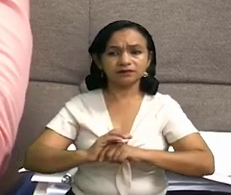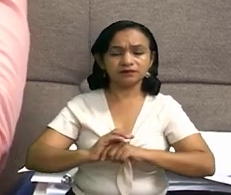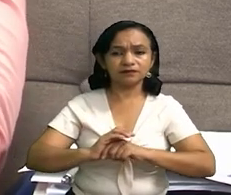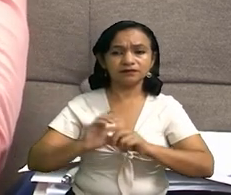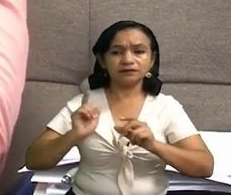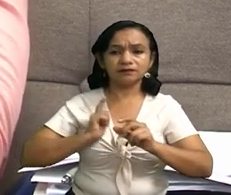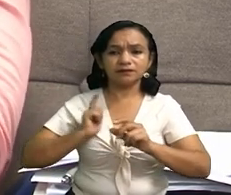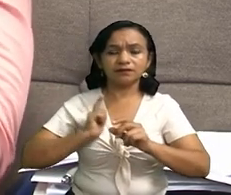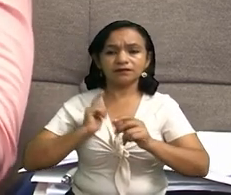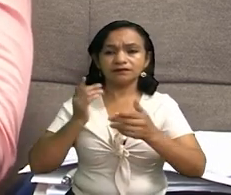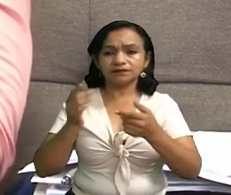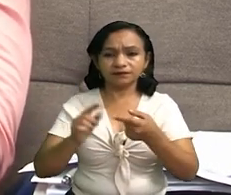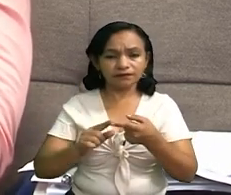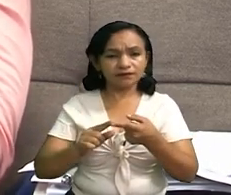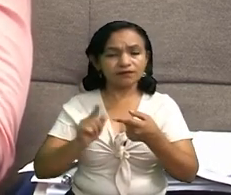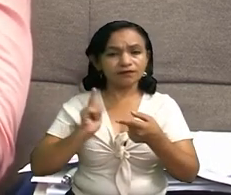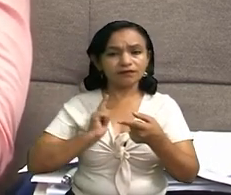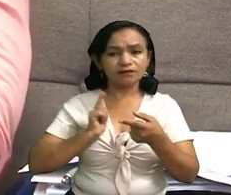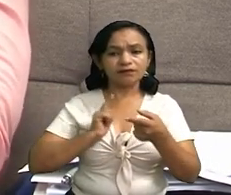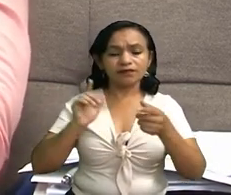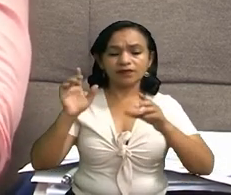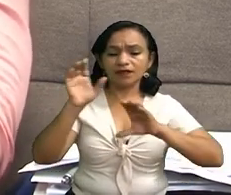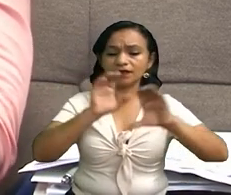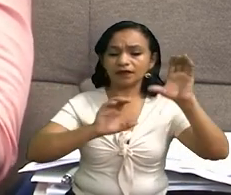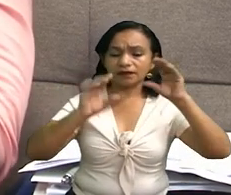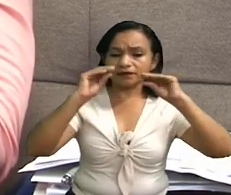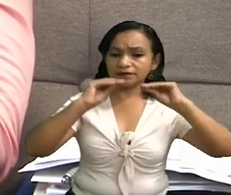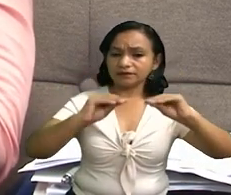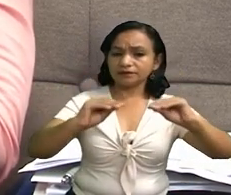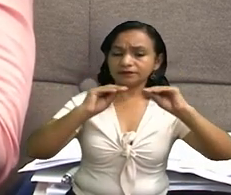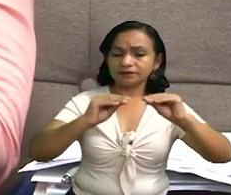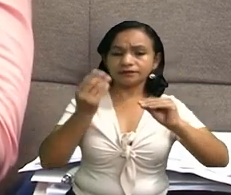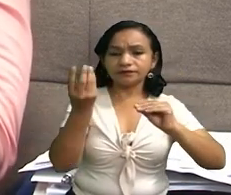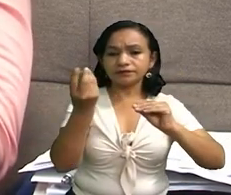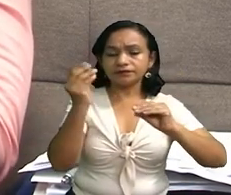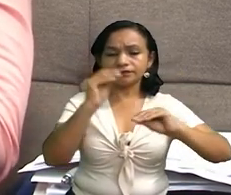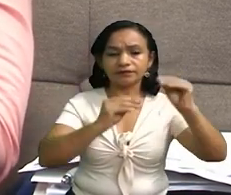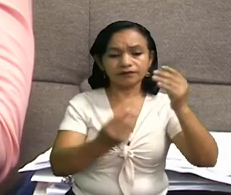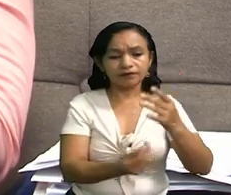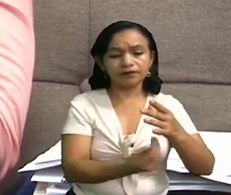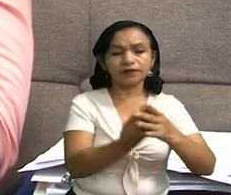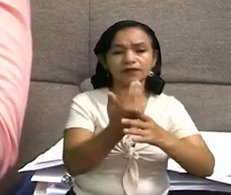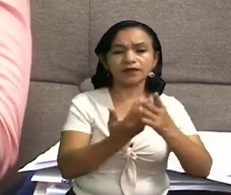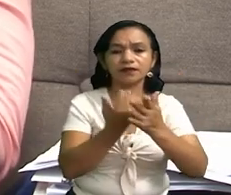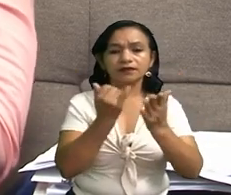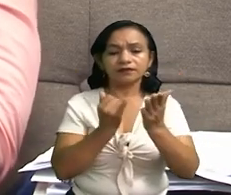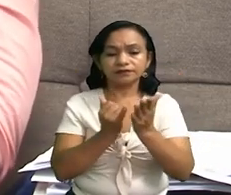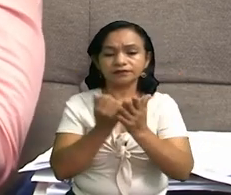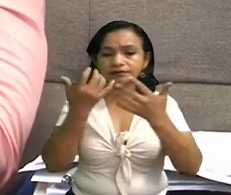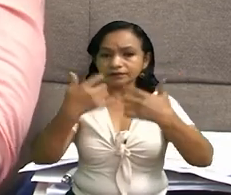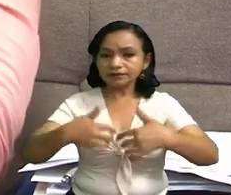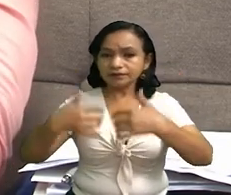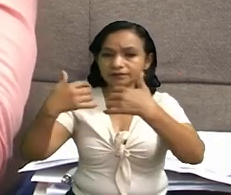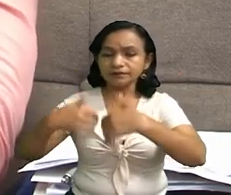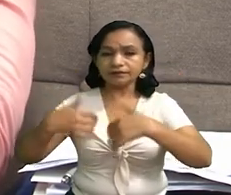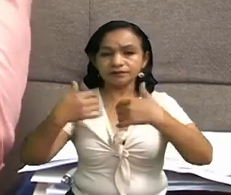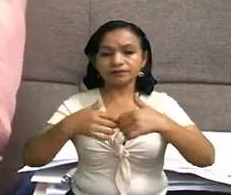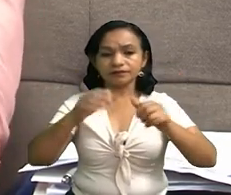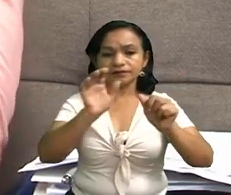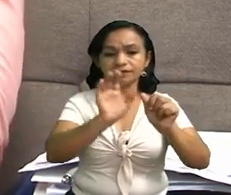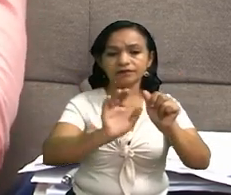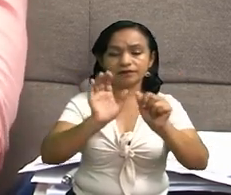tenemos carreras que están ahí de ciencias de la educación, economía agrícola, ingeniería industrial. O sea, cada